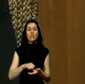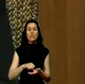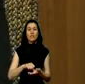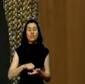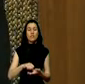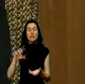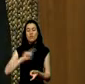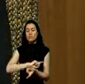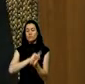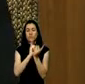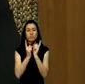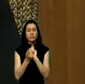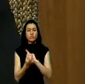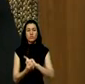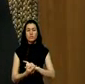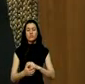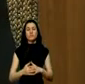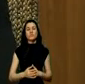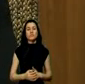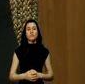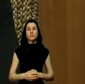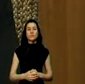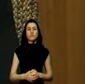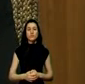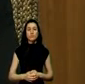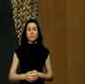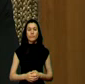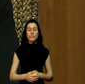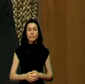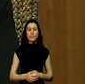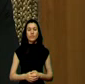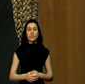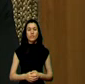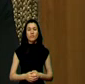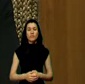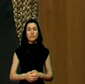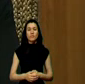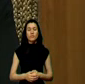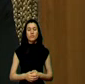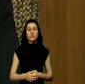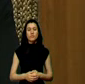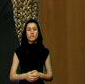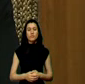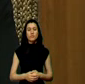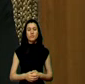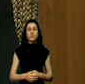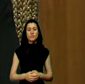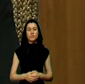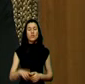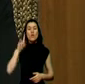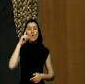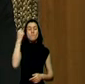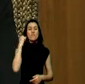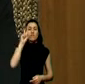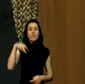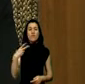gente, en el aspecto floral. También hay que decir que ahorramos más de un millón